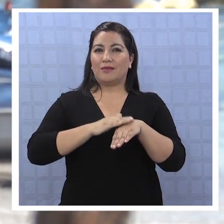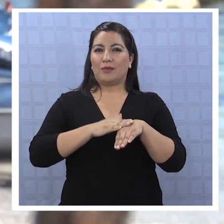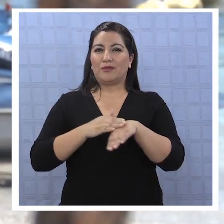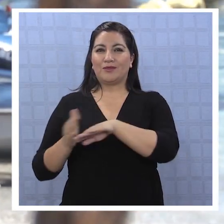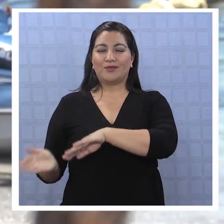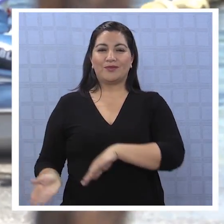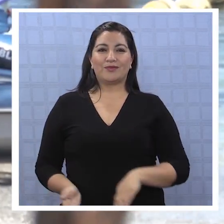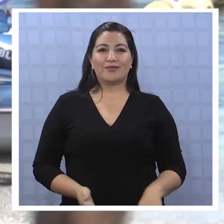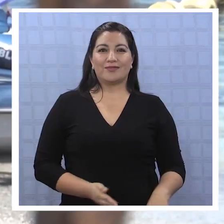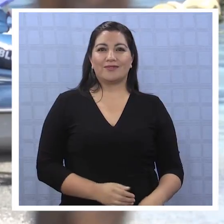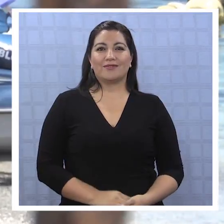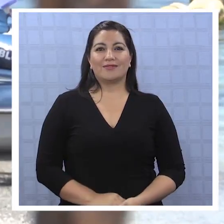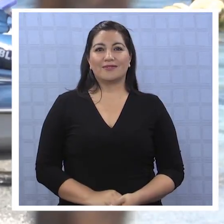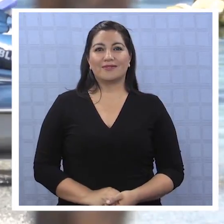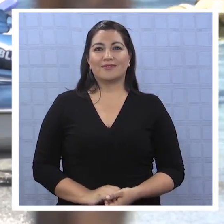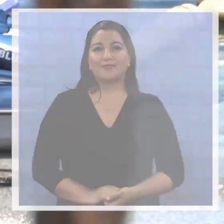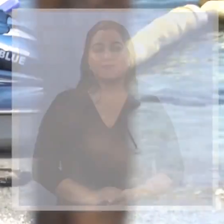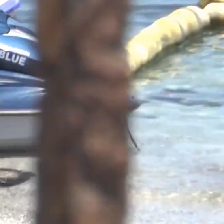Gracias.